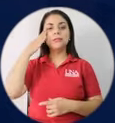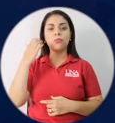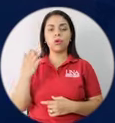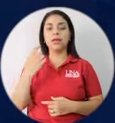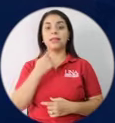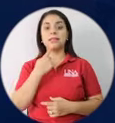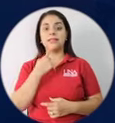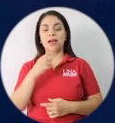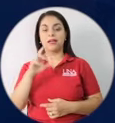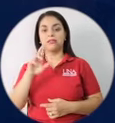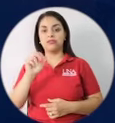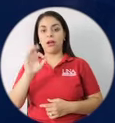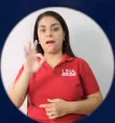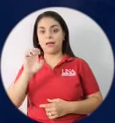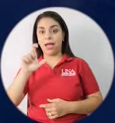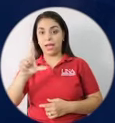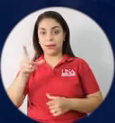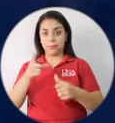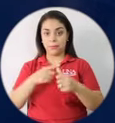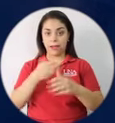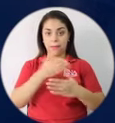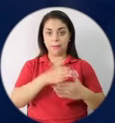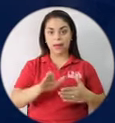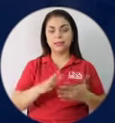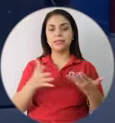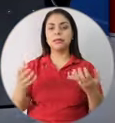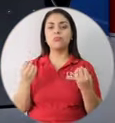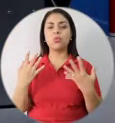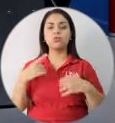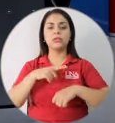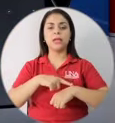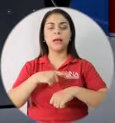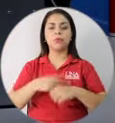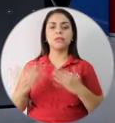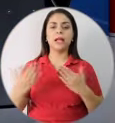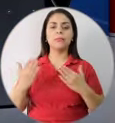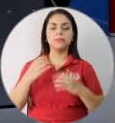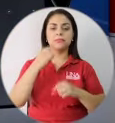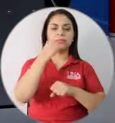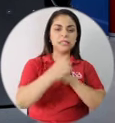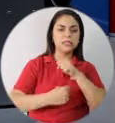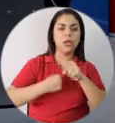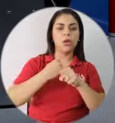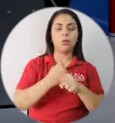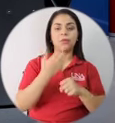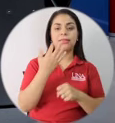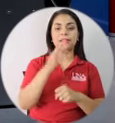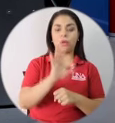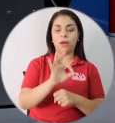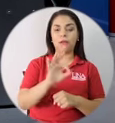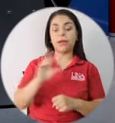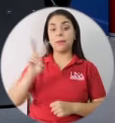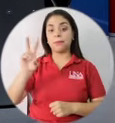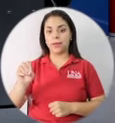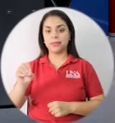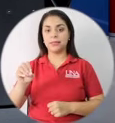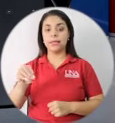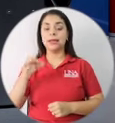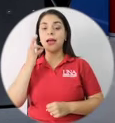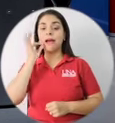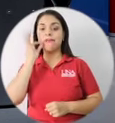en el primer bloque, cómo durante mucho tiempo, sobre todo, ¿verdad?, tal vez en el siglo XIX-XX, el mercado del café se